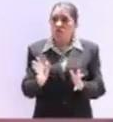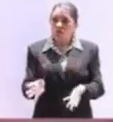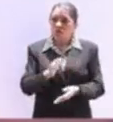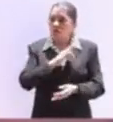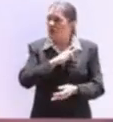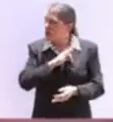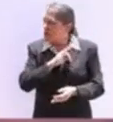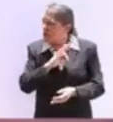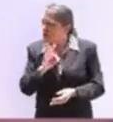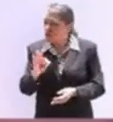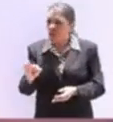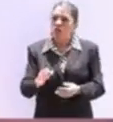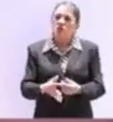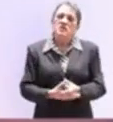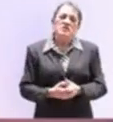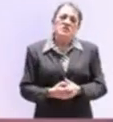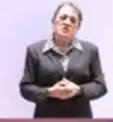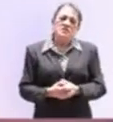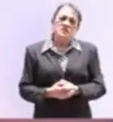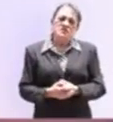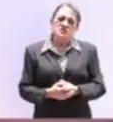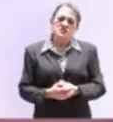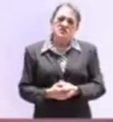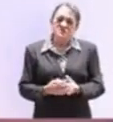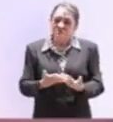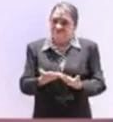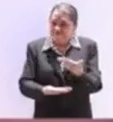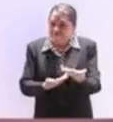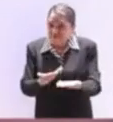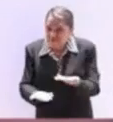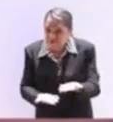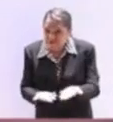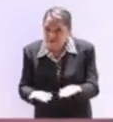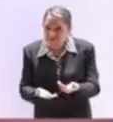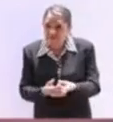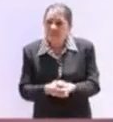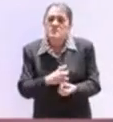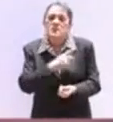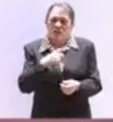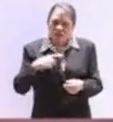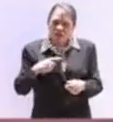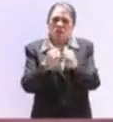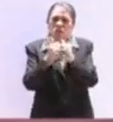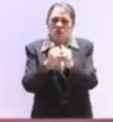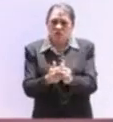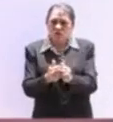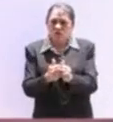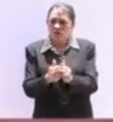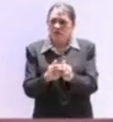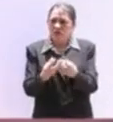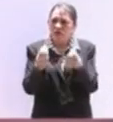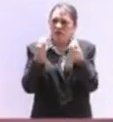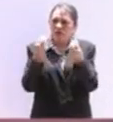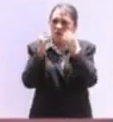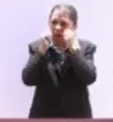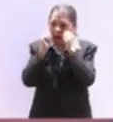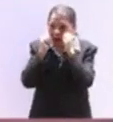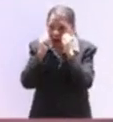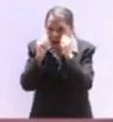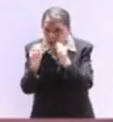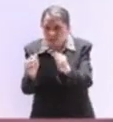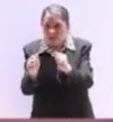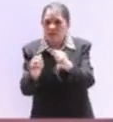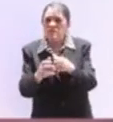de administrar estos recursos. Por ello, debemos de estar de manera permanente capacitándonos